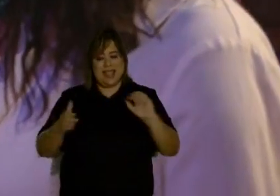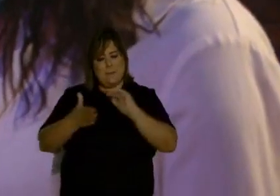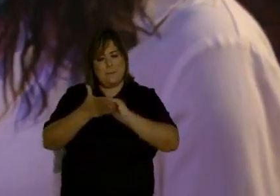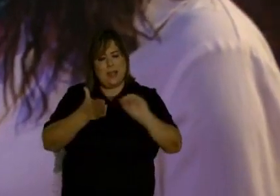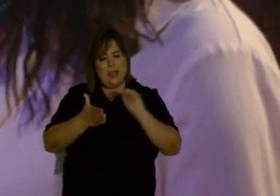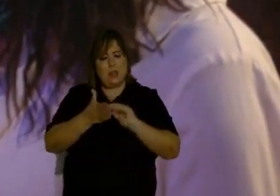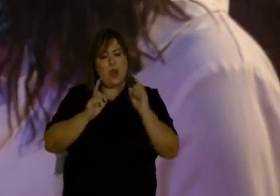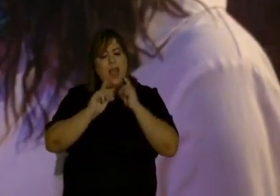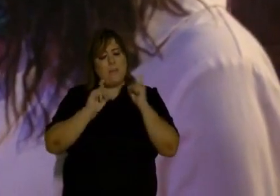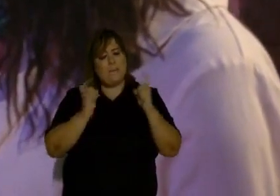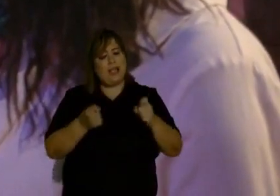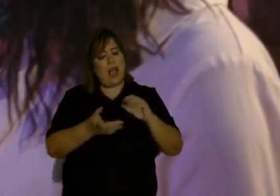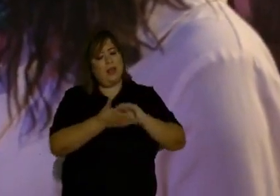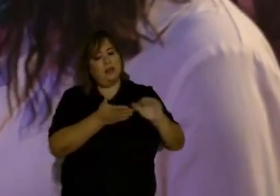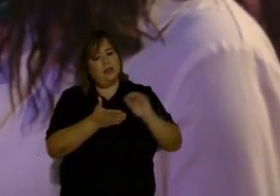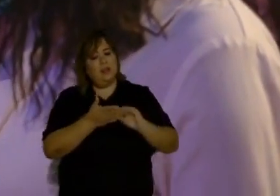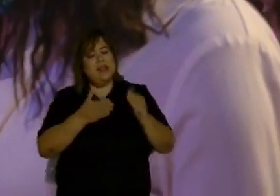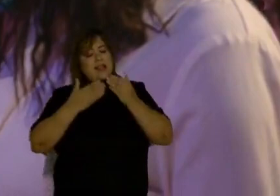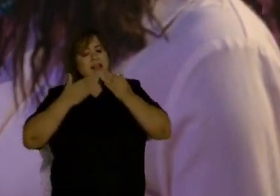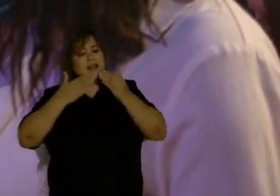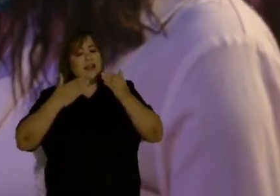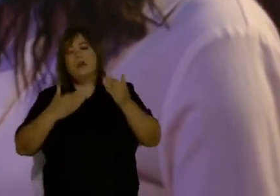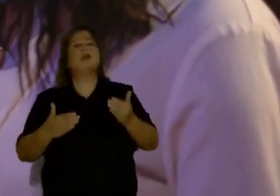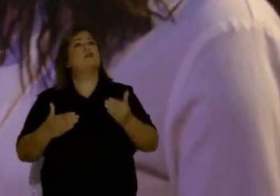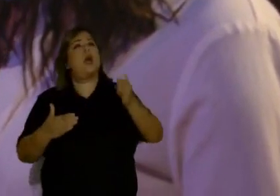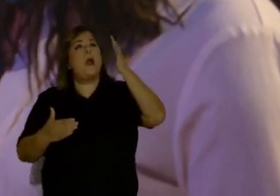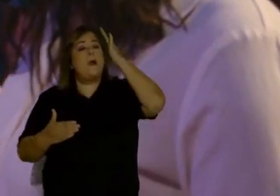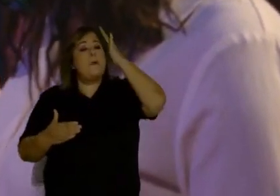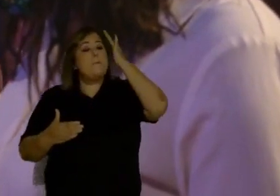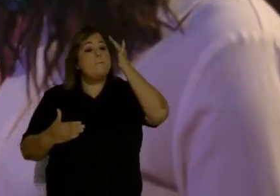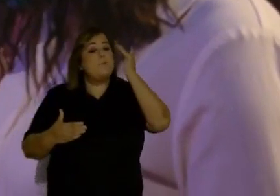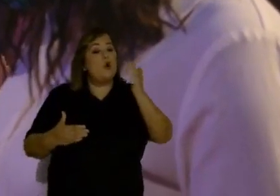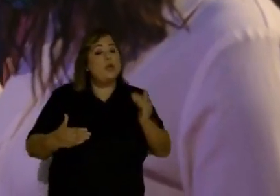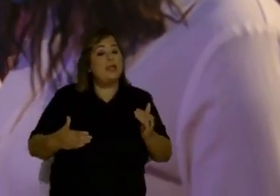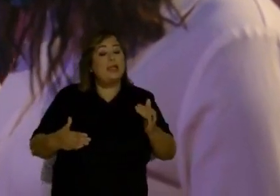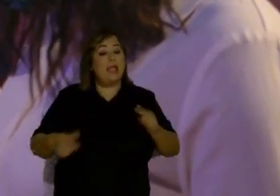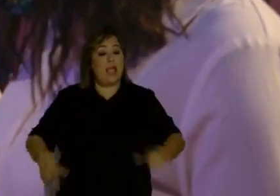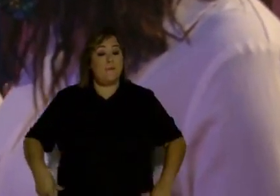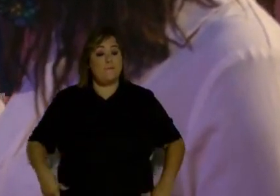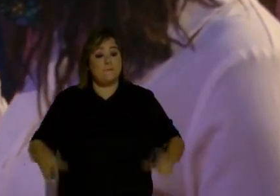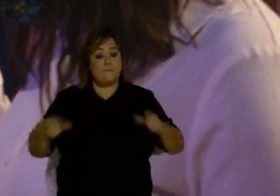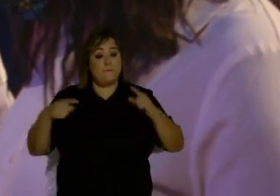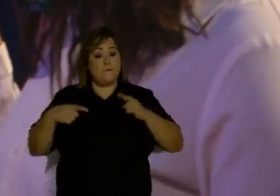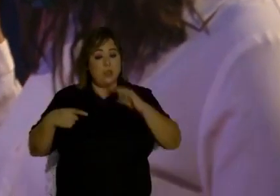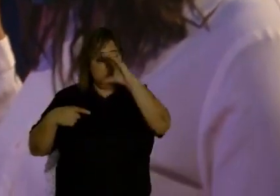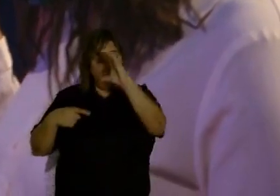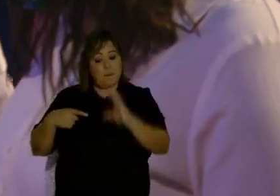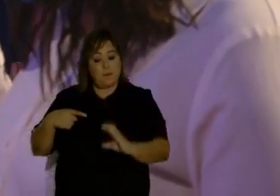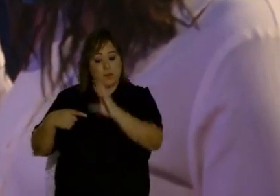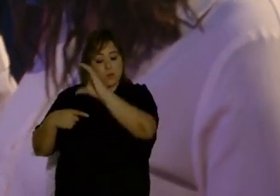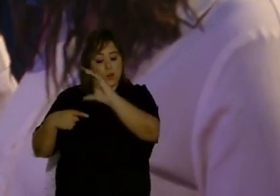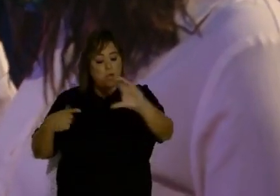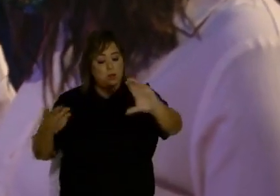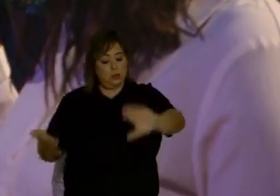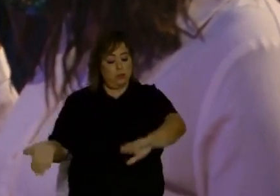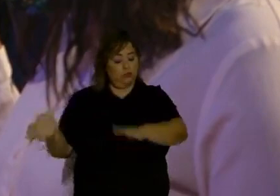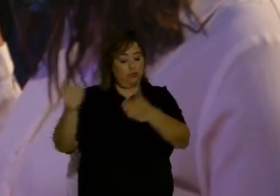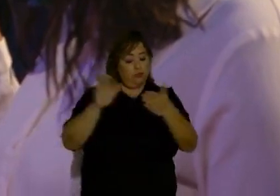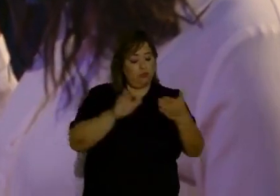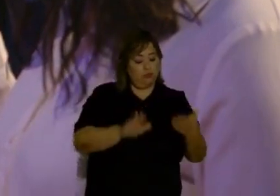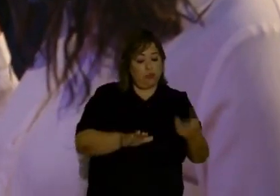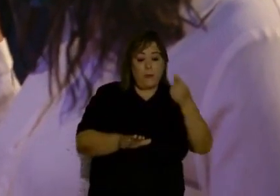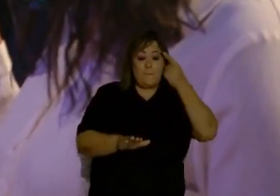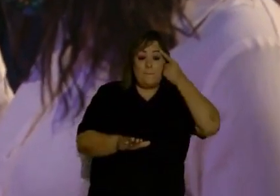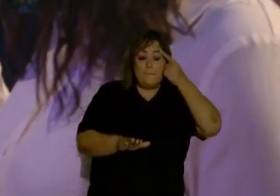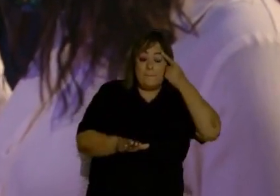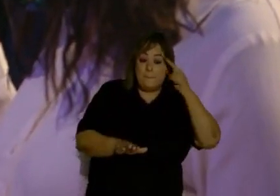pecados. Gracias por entregar tu vida en la cruz del Calvario para salvarme a